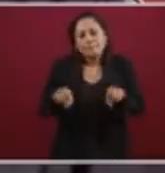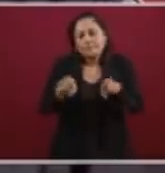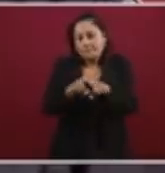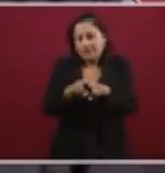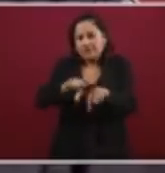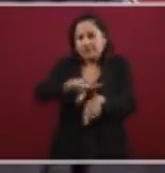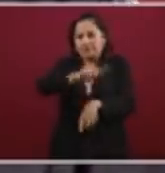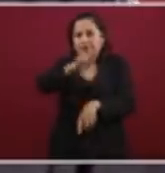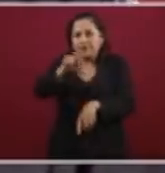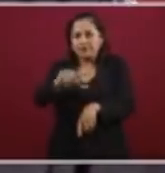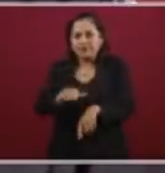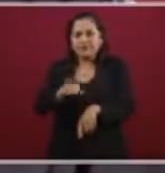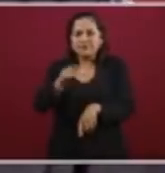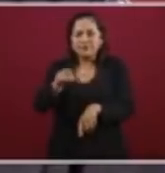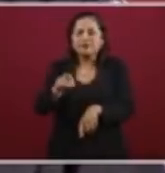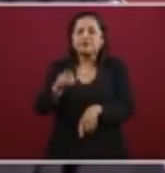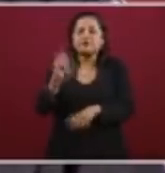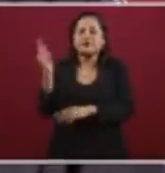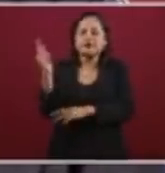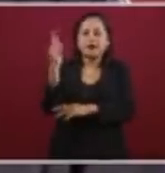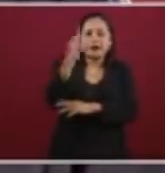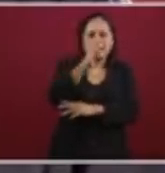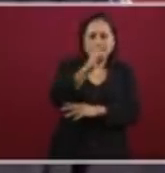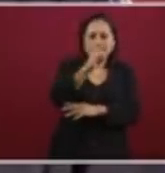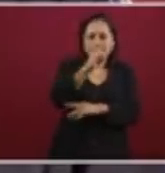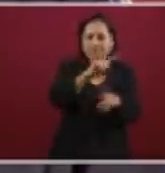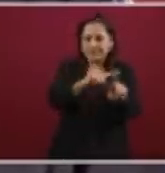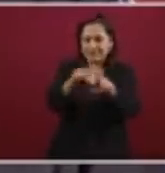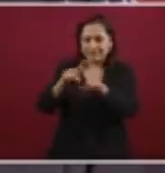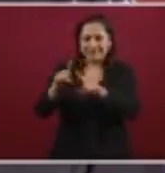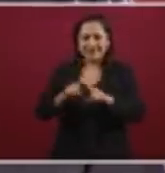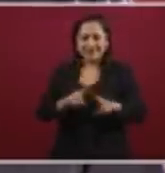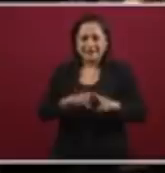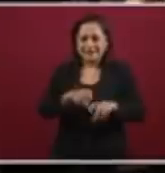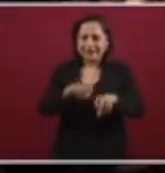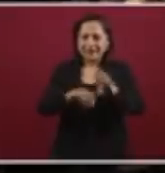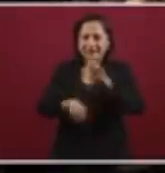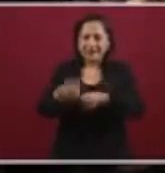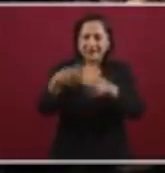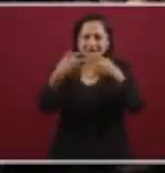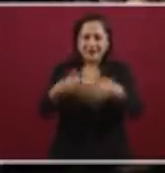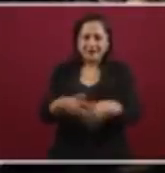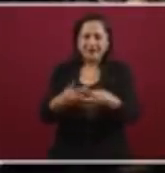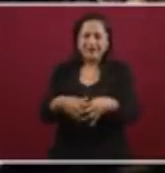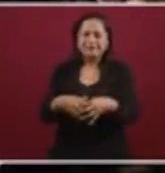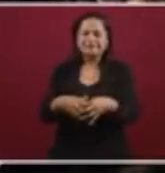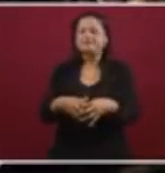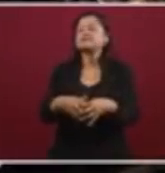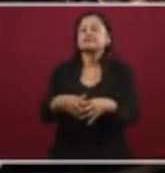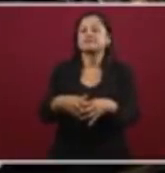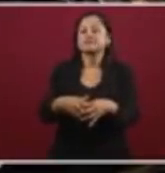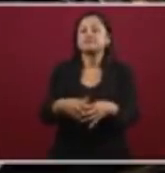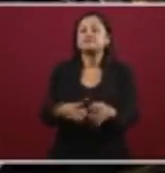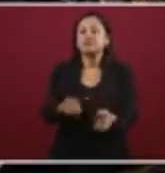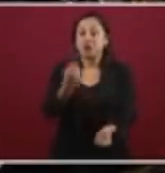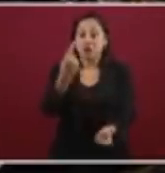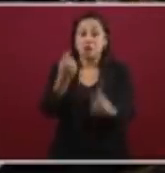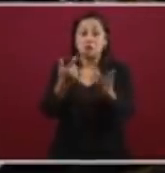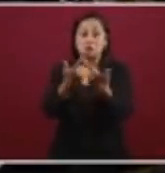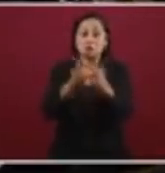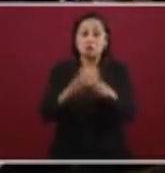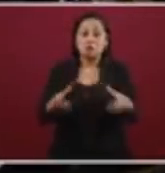con las líneas aéreas y hasta protestas en los mostradores